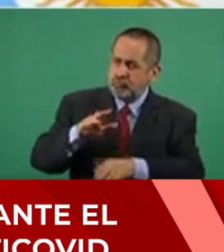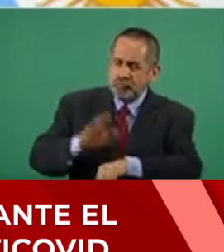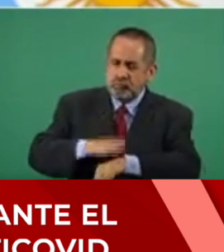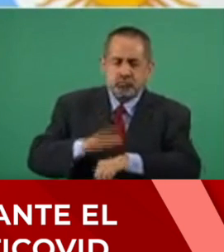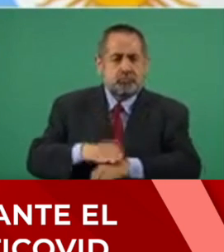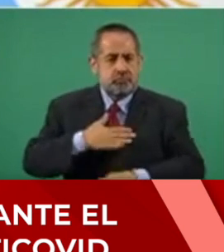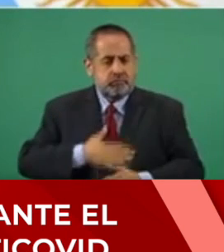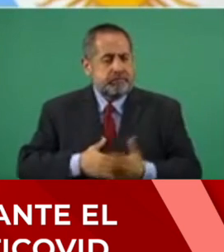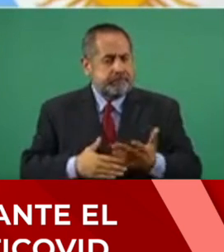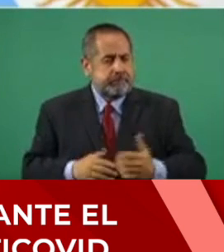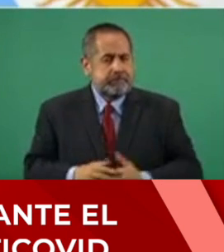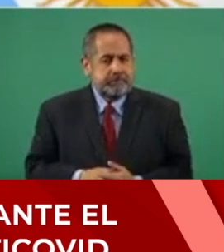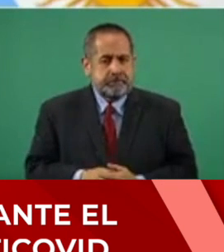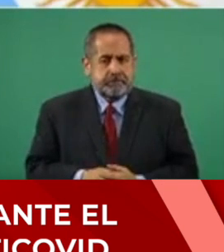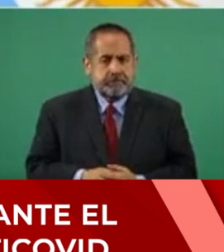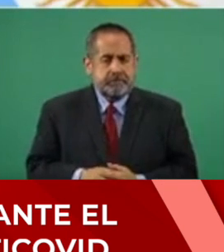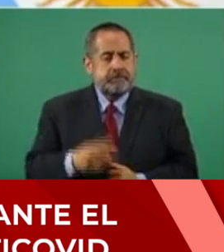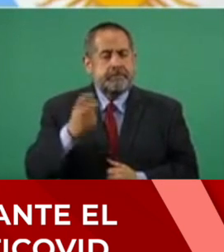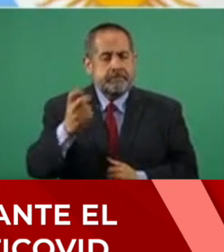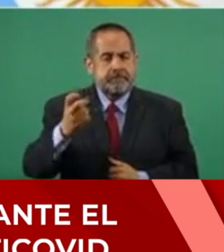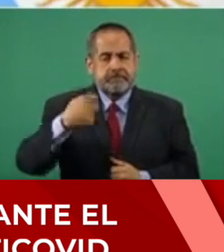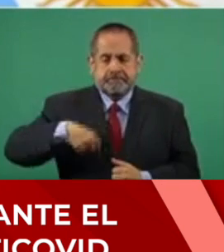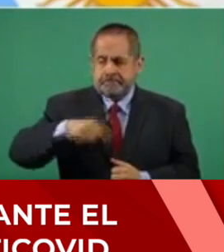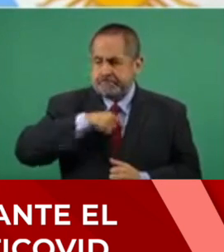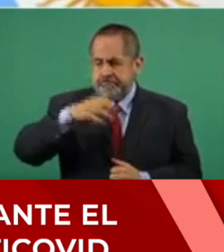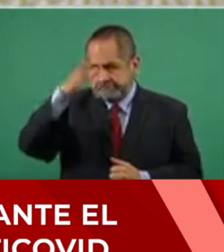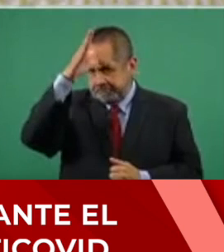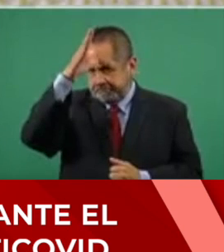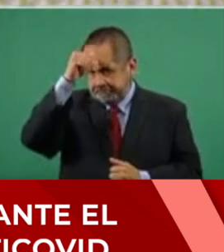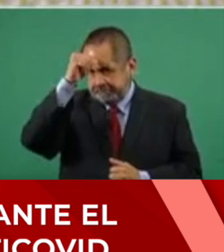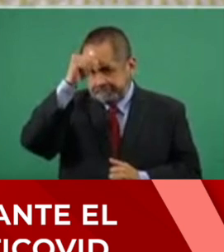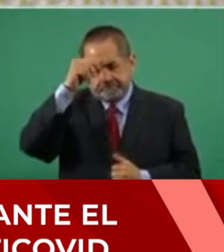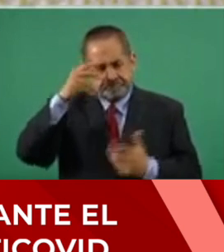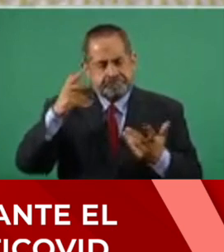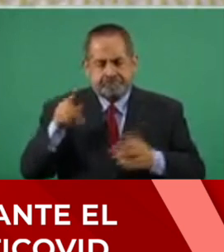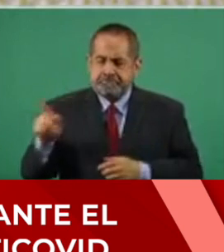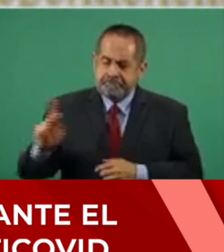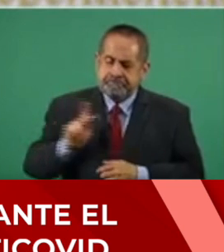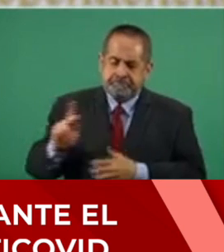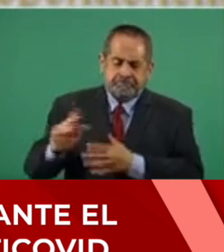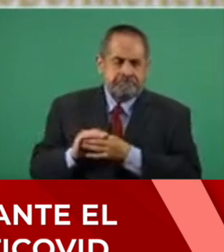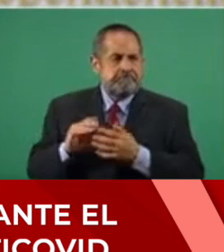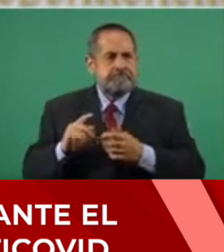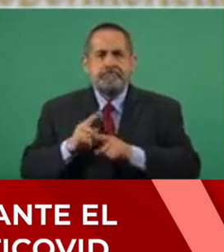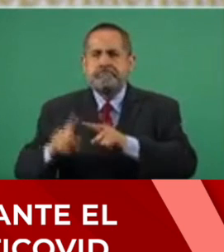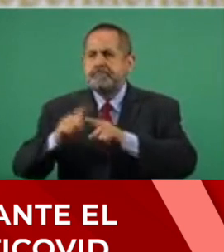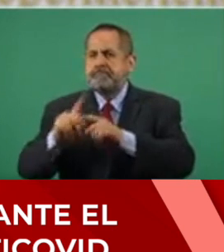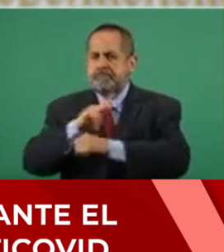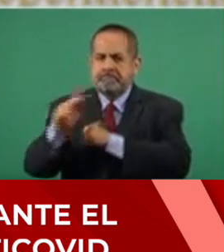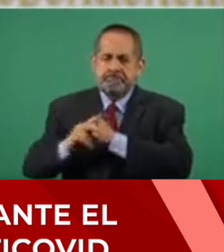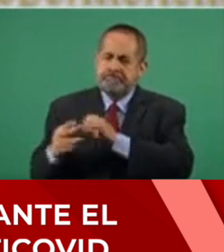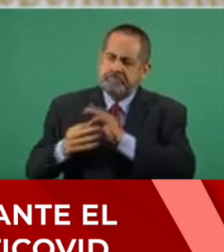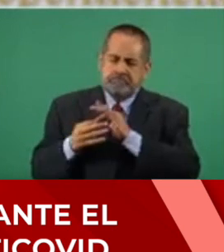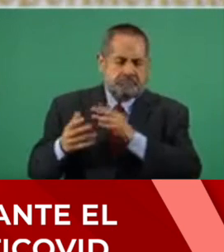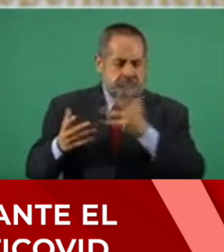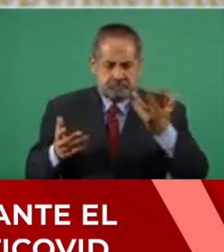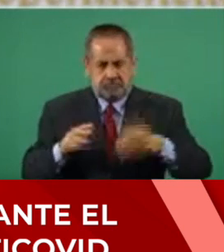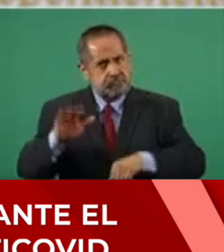en esto pues coincidimos la mayoría de los pueblos yo quiero